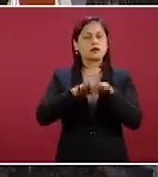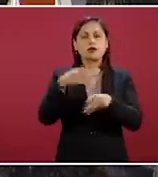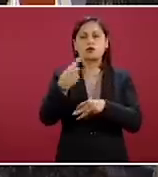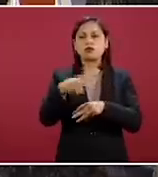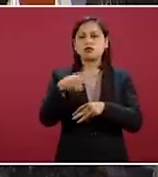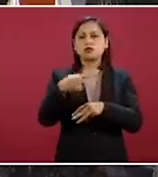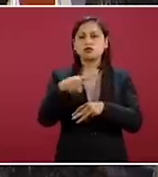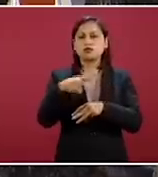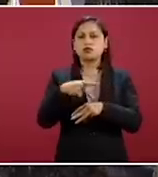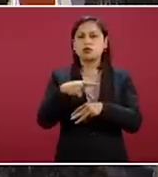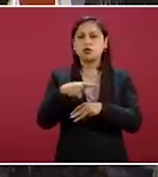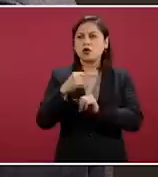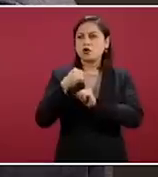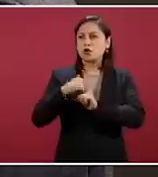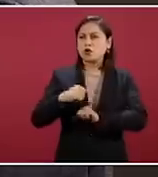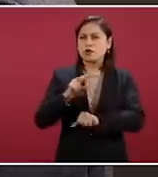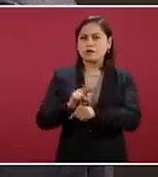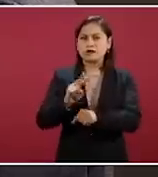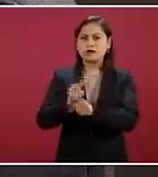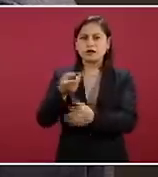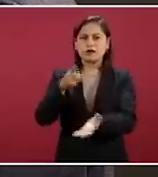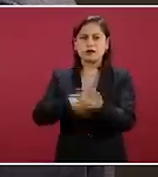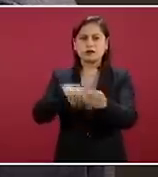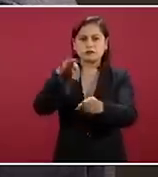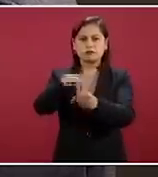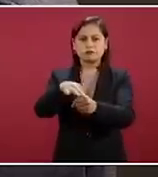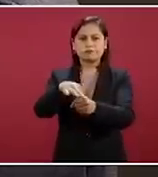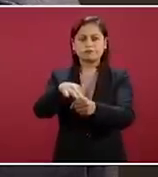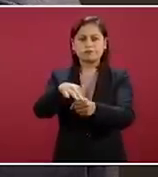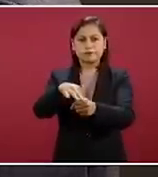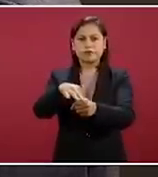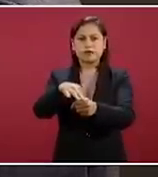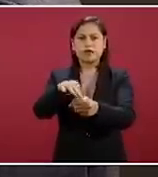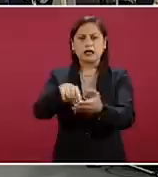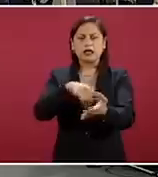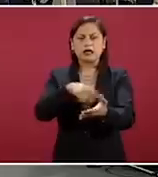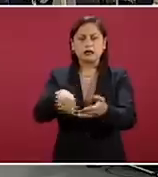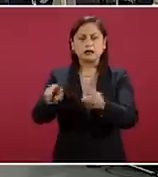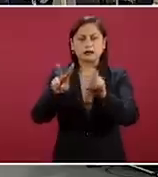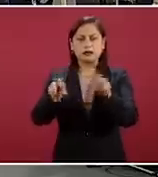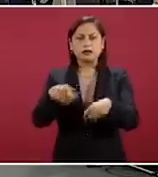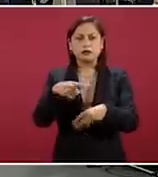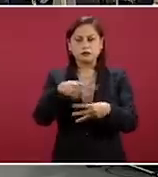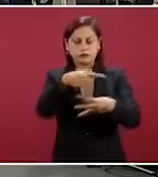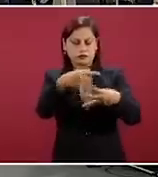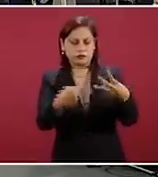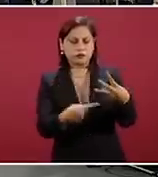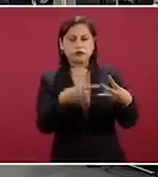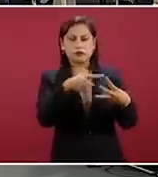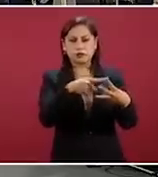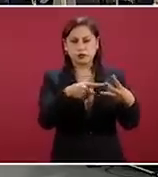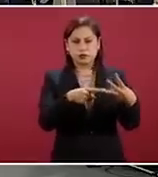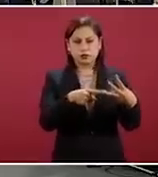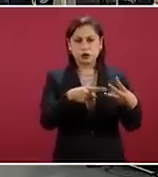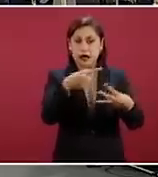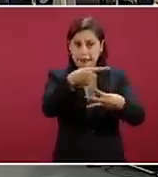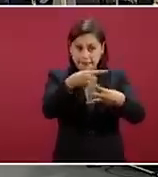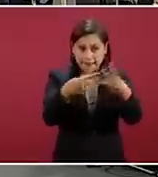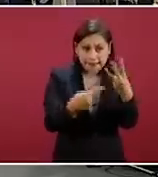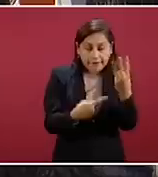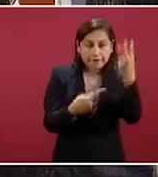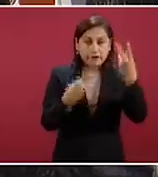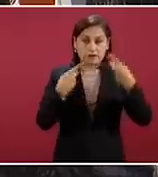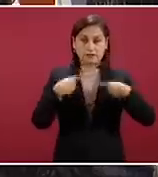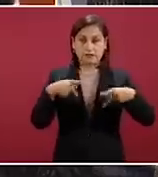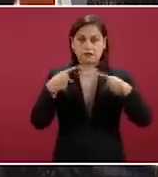o fiscal electoral. O sea, localizaría alguno de ellos. Es cualquiera de los tres, o sea,